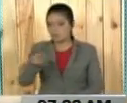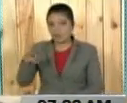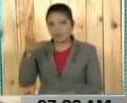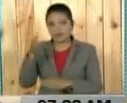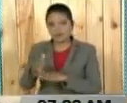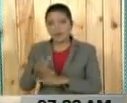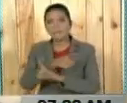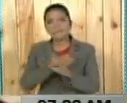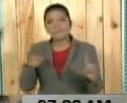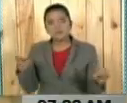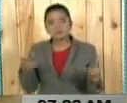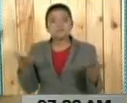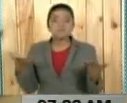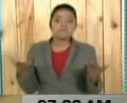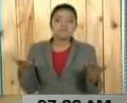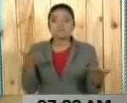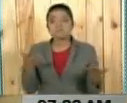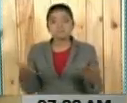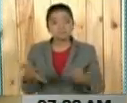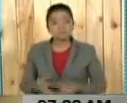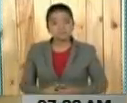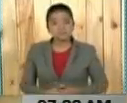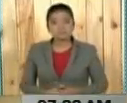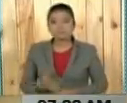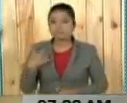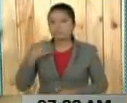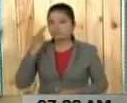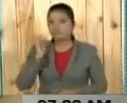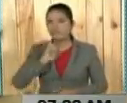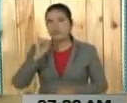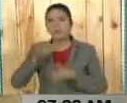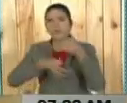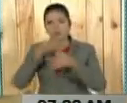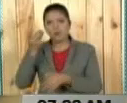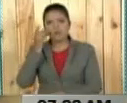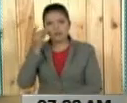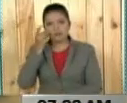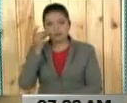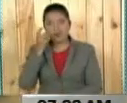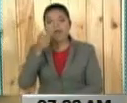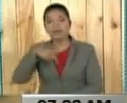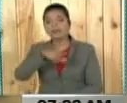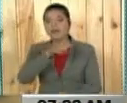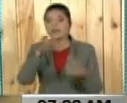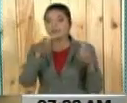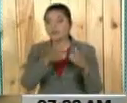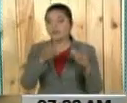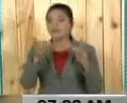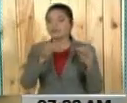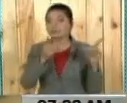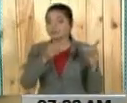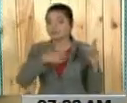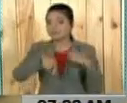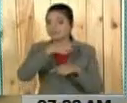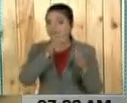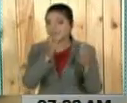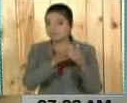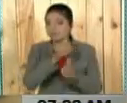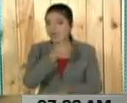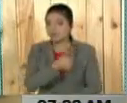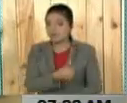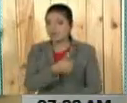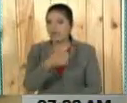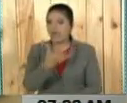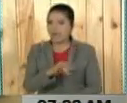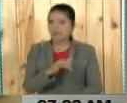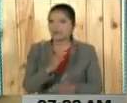Costo político en el sentido de que, creo que lo dijo el diputado Daría Vivos, que en la mesa de la unidad hacen vida una serie de